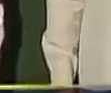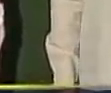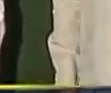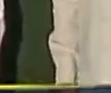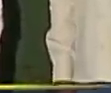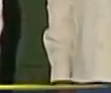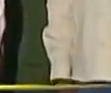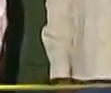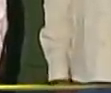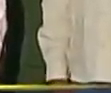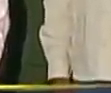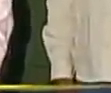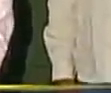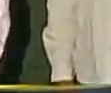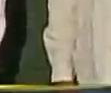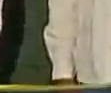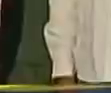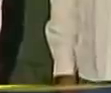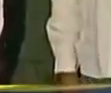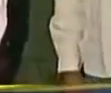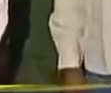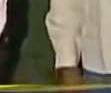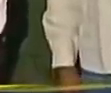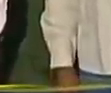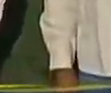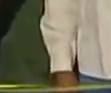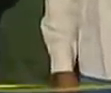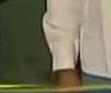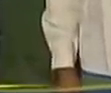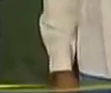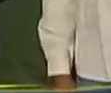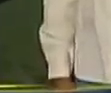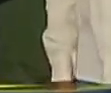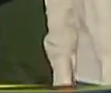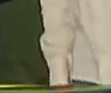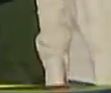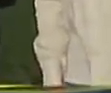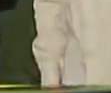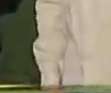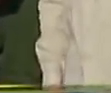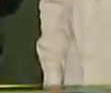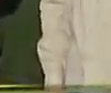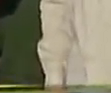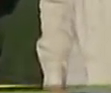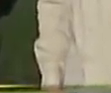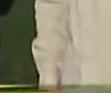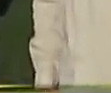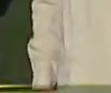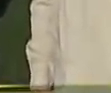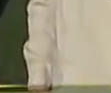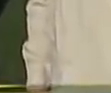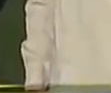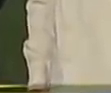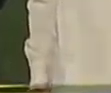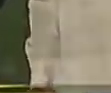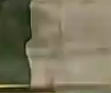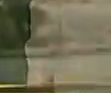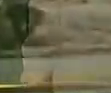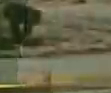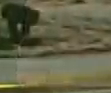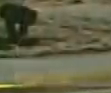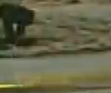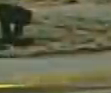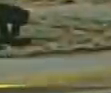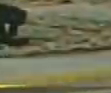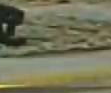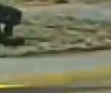de el conjunto de la Gran Misión Vivienda La Gran Villa 2 en el municipio Zamora